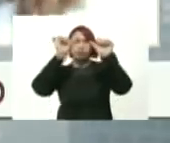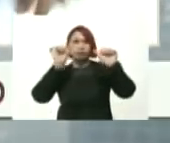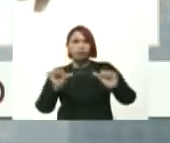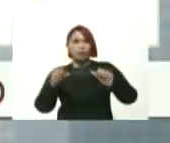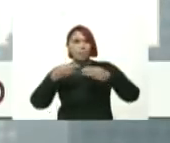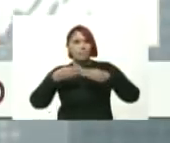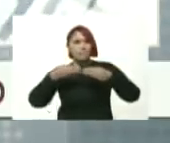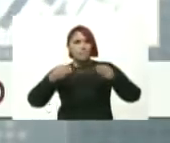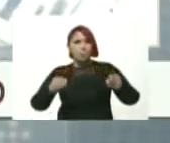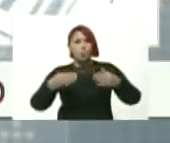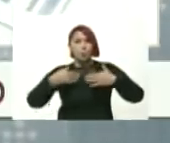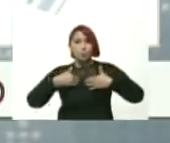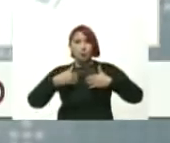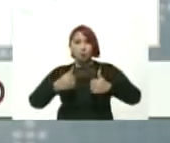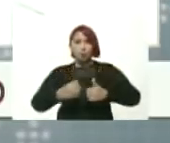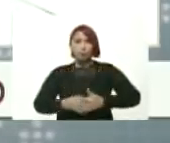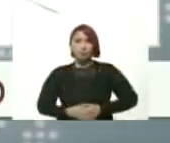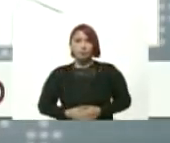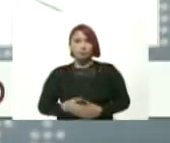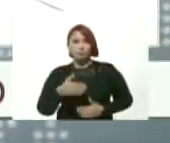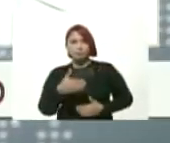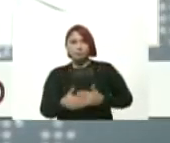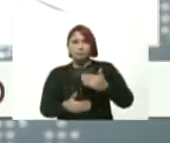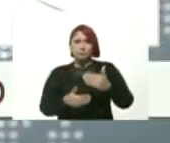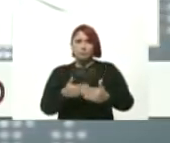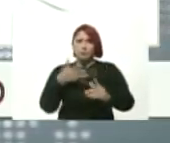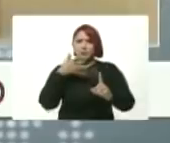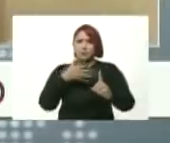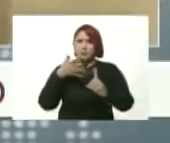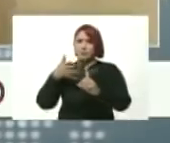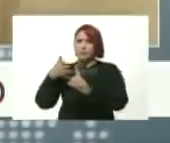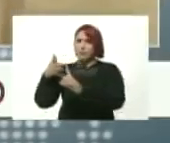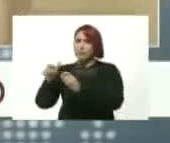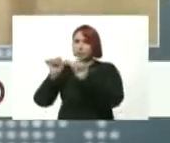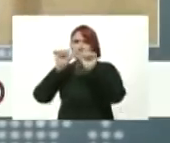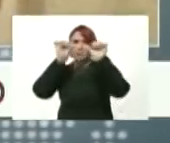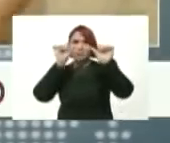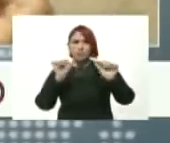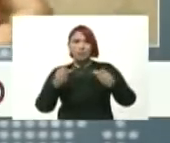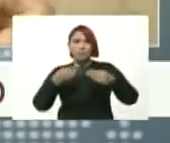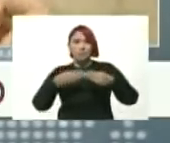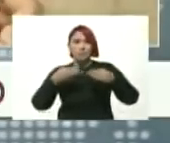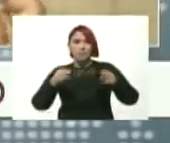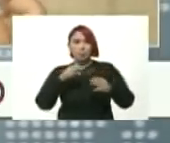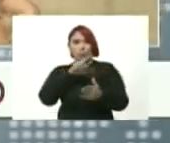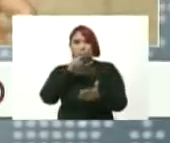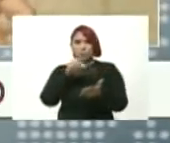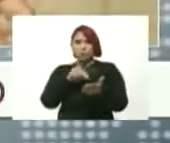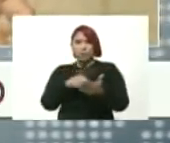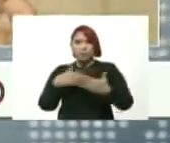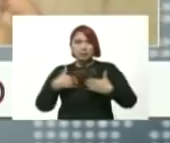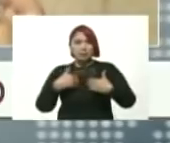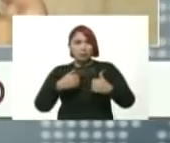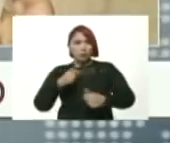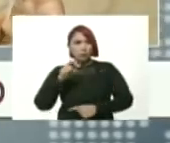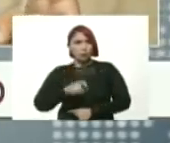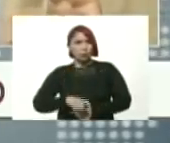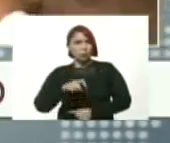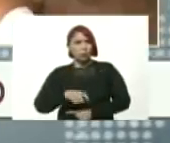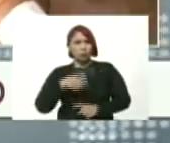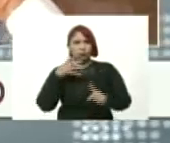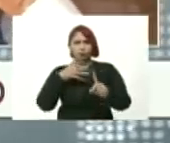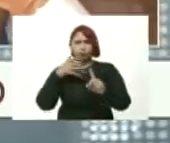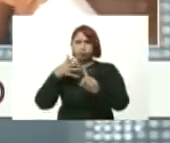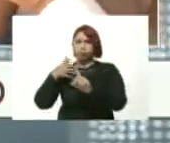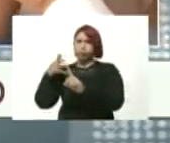salud para avanzar en la formación de un sistema público nacional de salud necesita formar desde